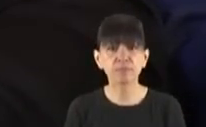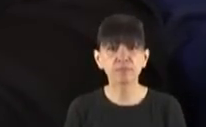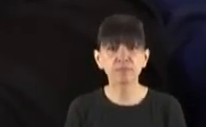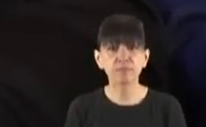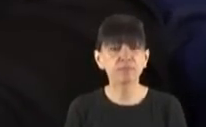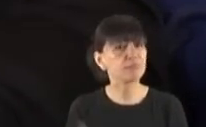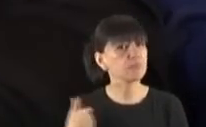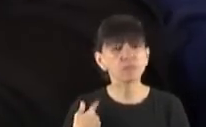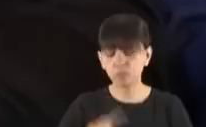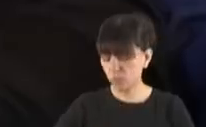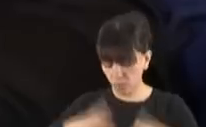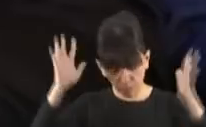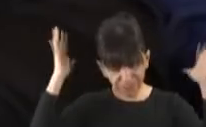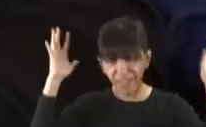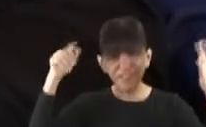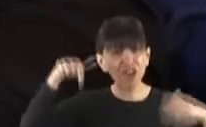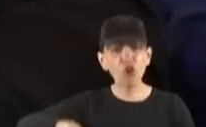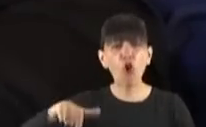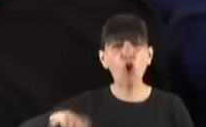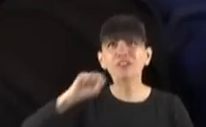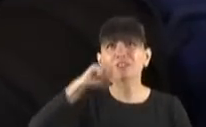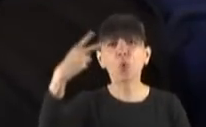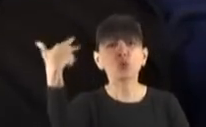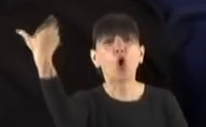Yo celebro que nos podamos reunir aquí,